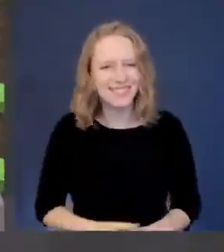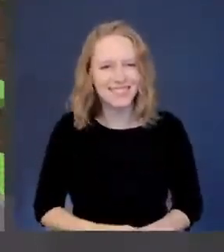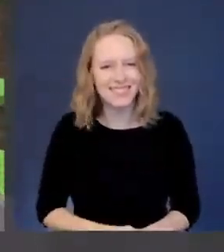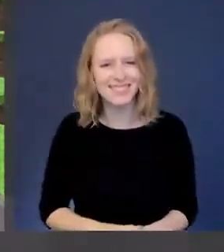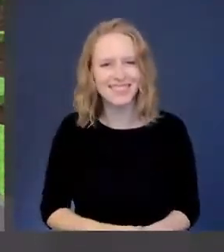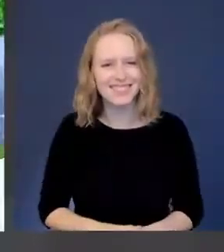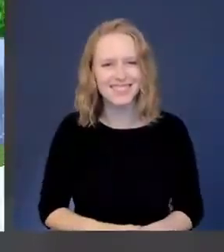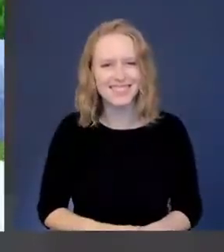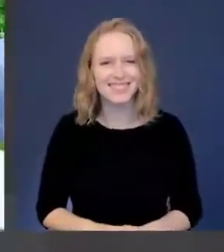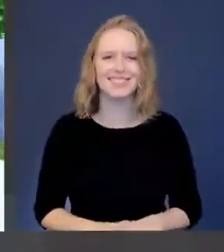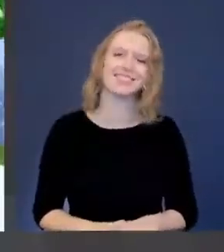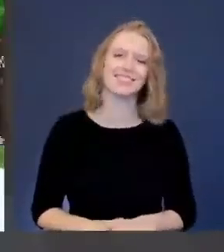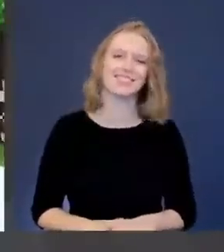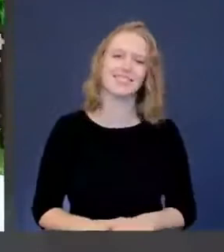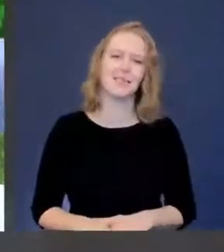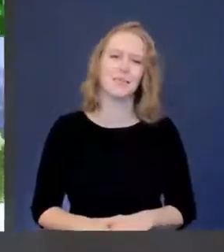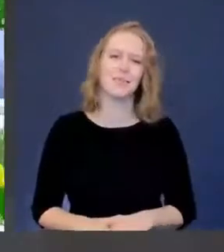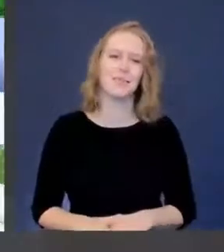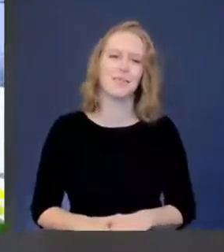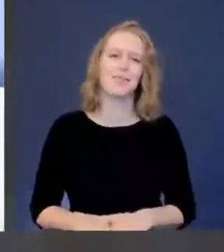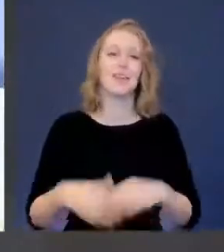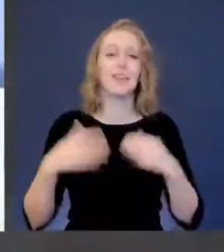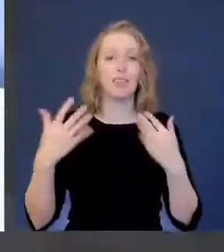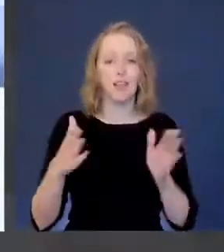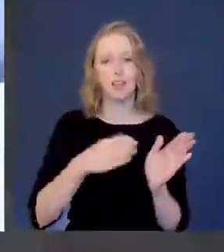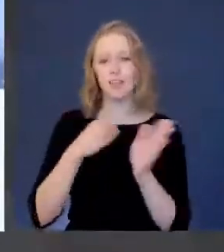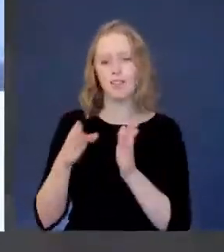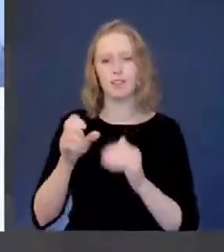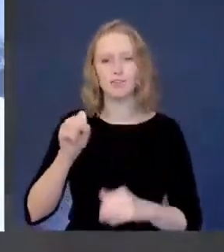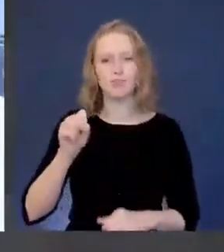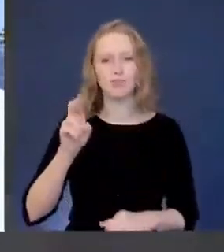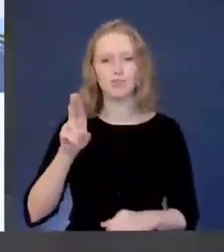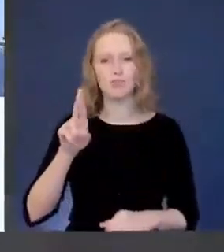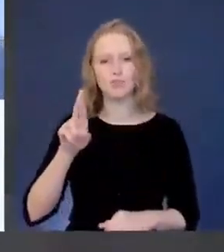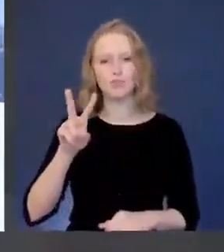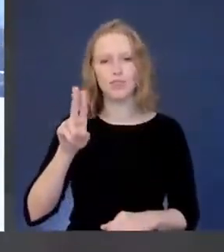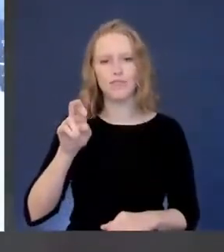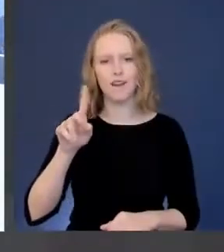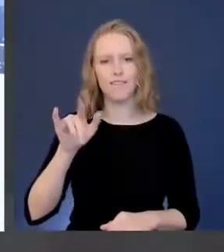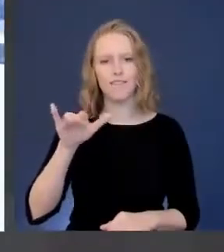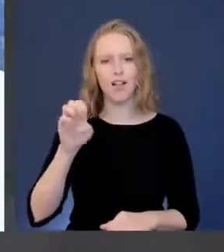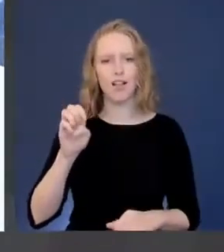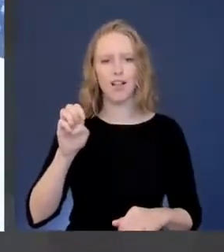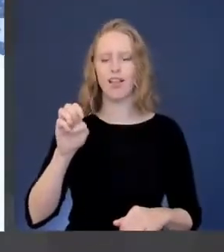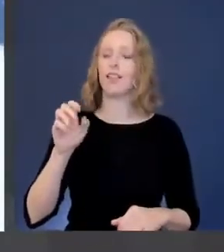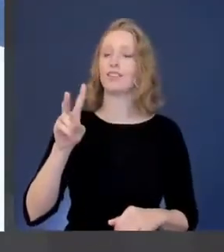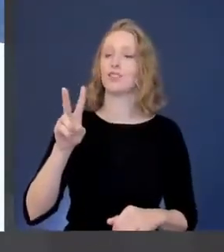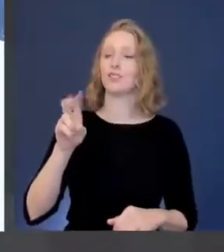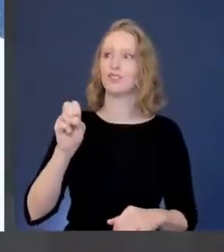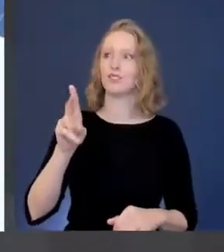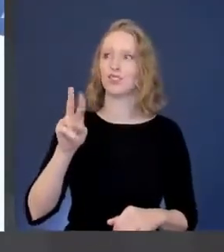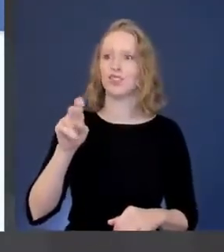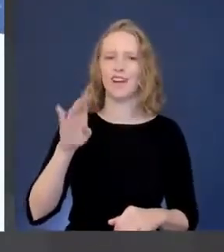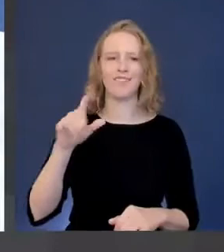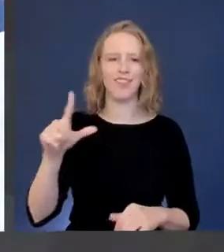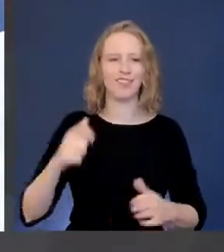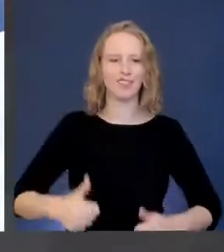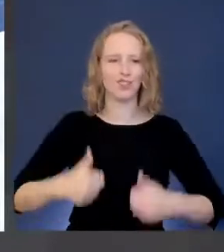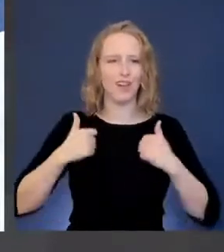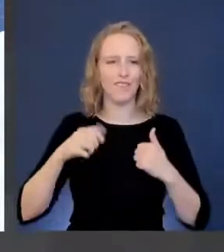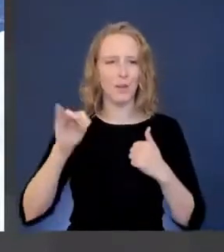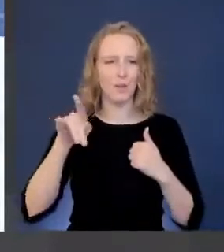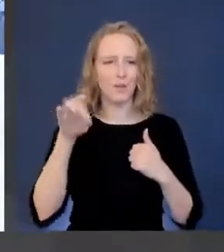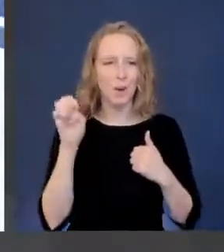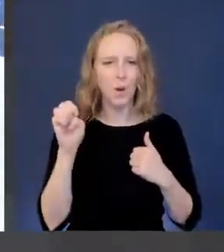de Minecraft. Posterior a ello ya existía el modo supervivencia, ya podíamos recolectar esa madera y por supuesto ya